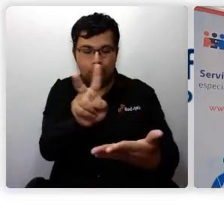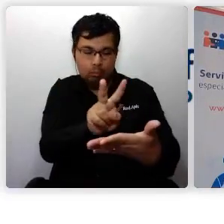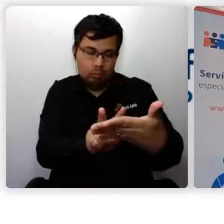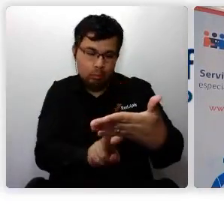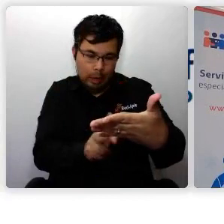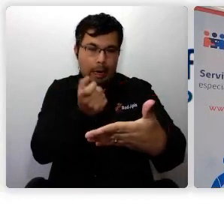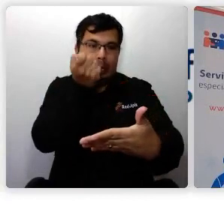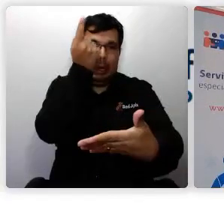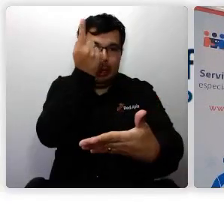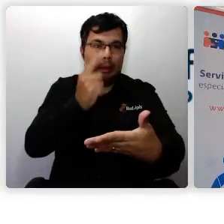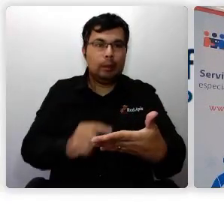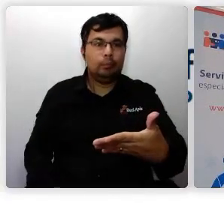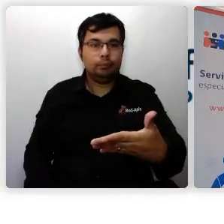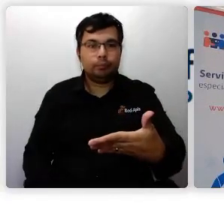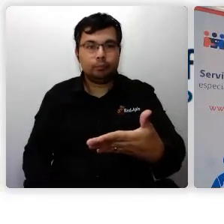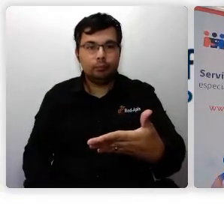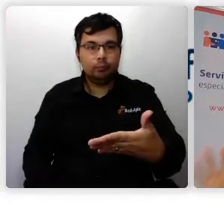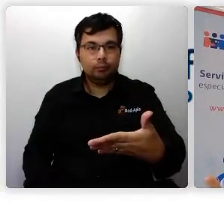este procedimiento